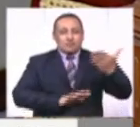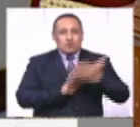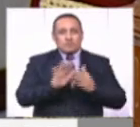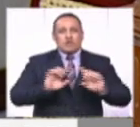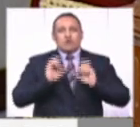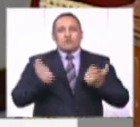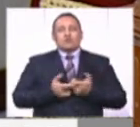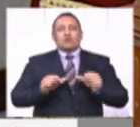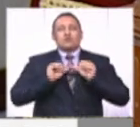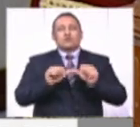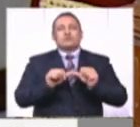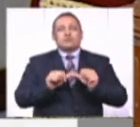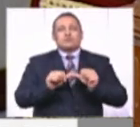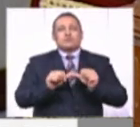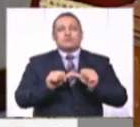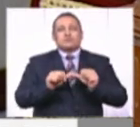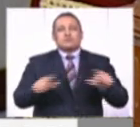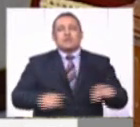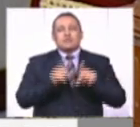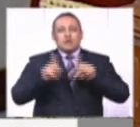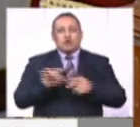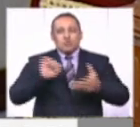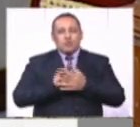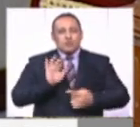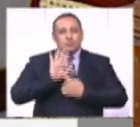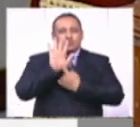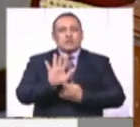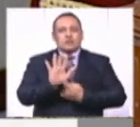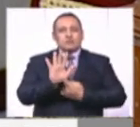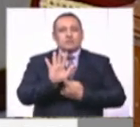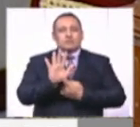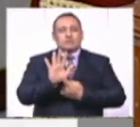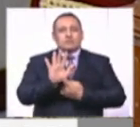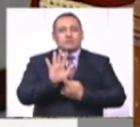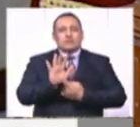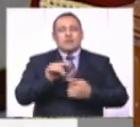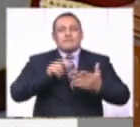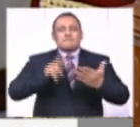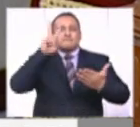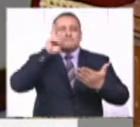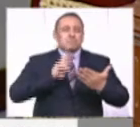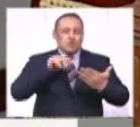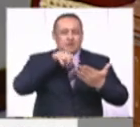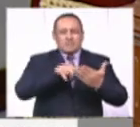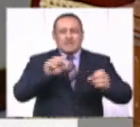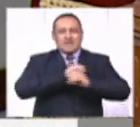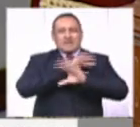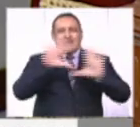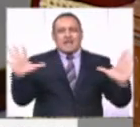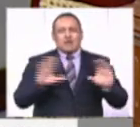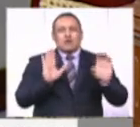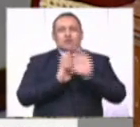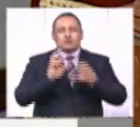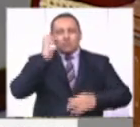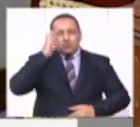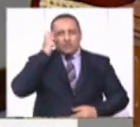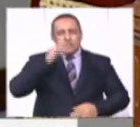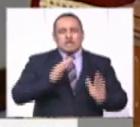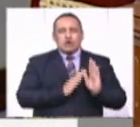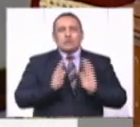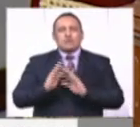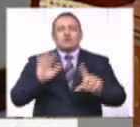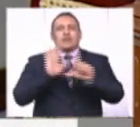la comisión permanente como acabo de demostrarlo viola flagrantemente la Constitución y el